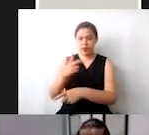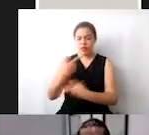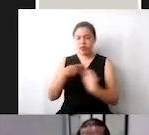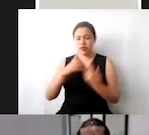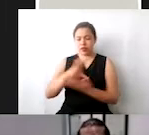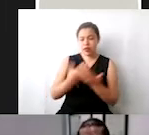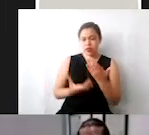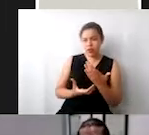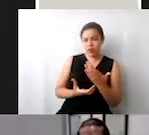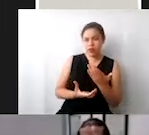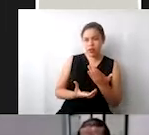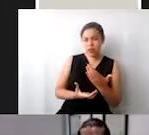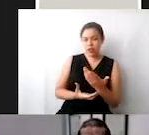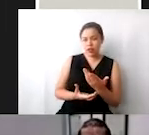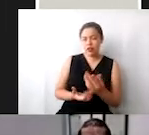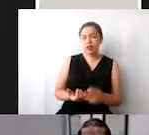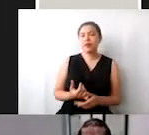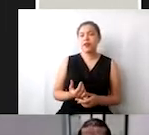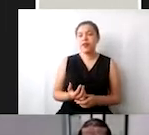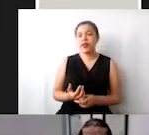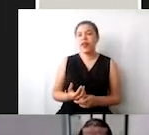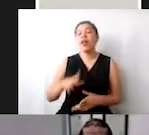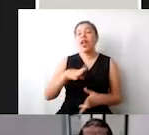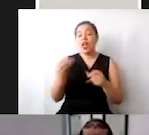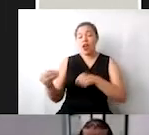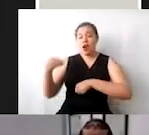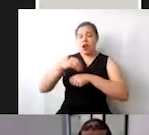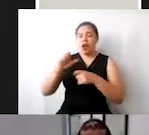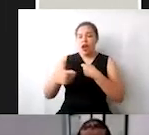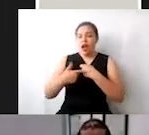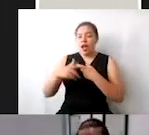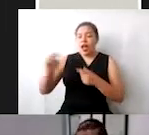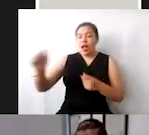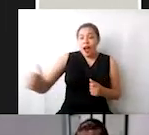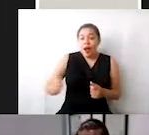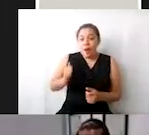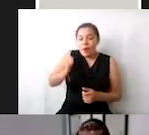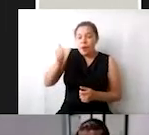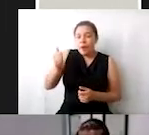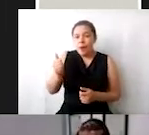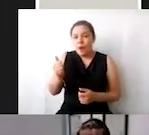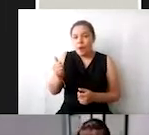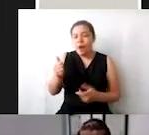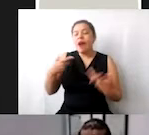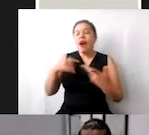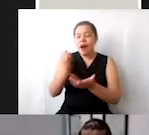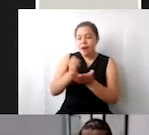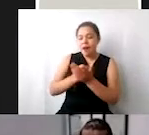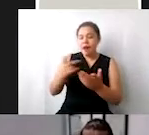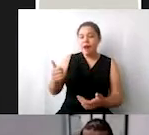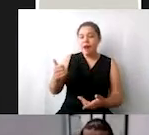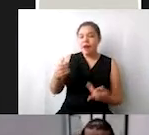bien aquí introduce un elemento que es el aprovechamiento. Dice, habrá retención cuando las funciones de dicho personal